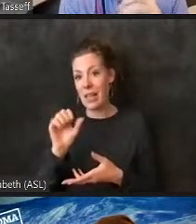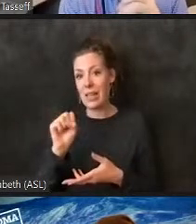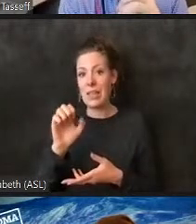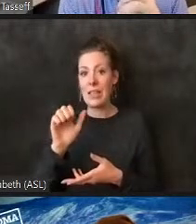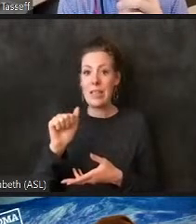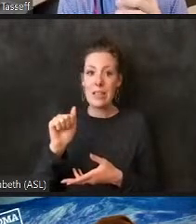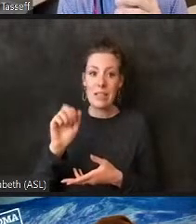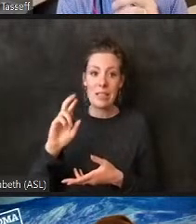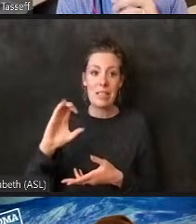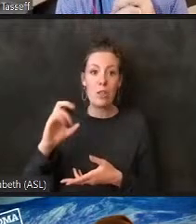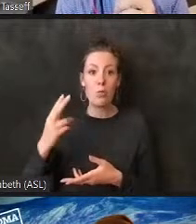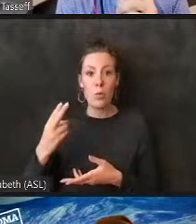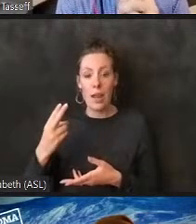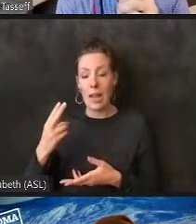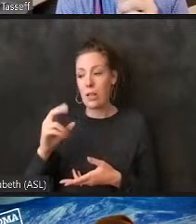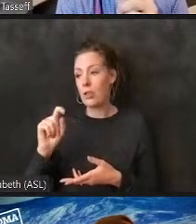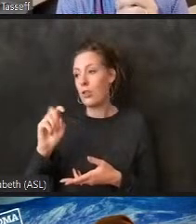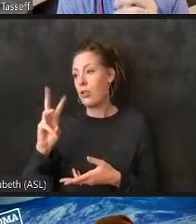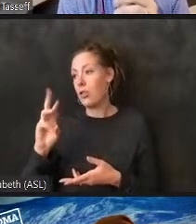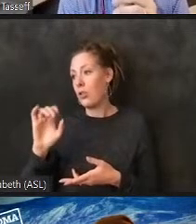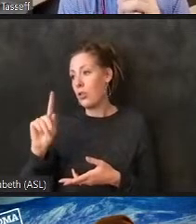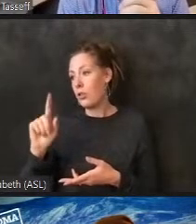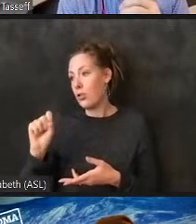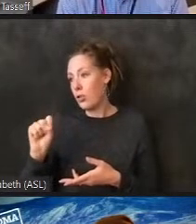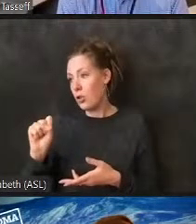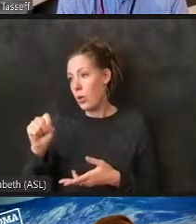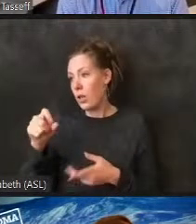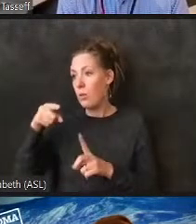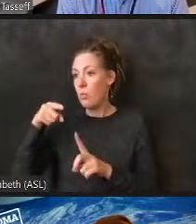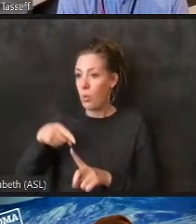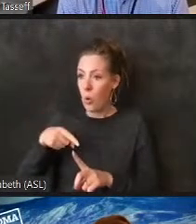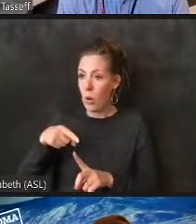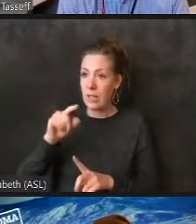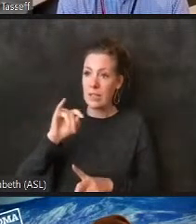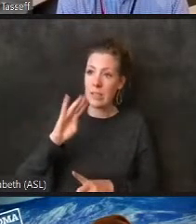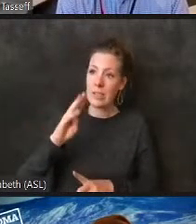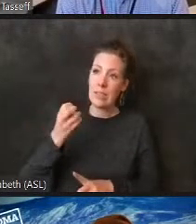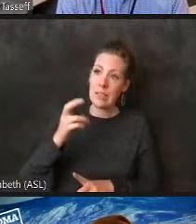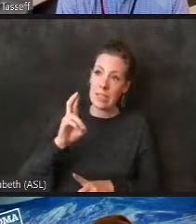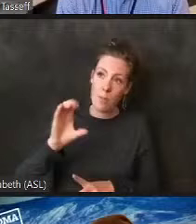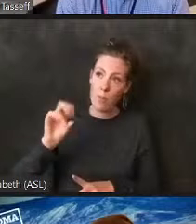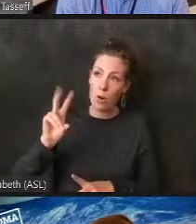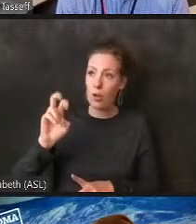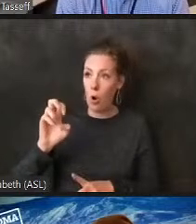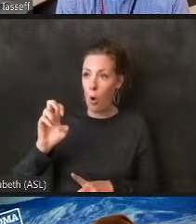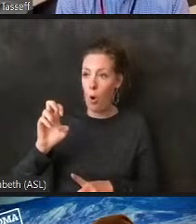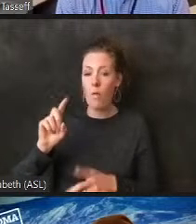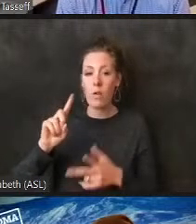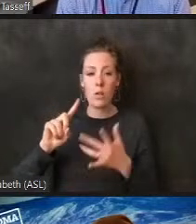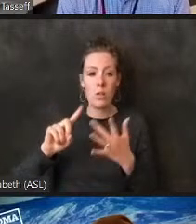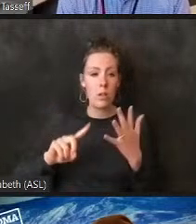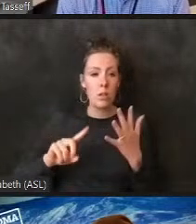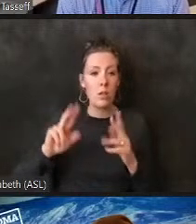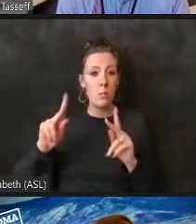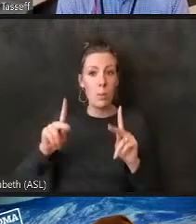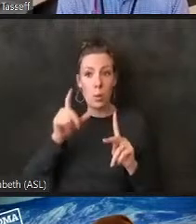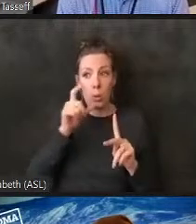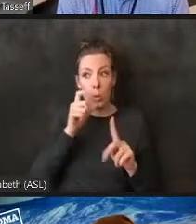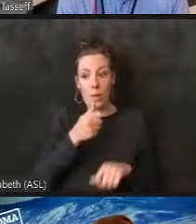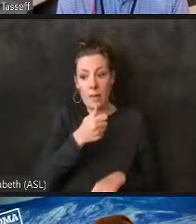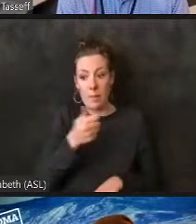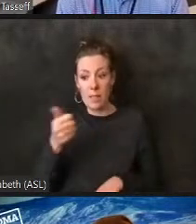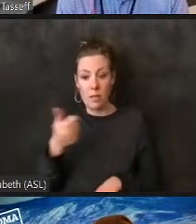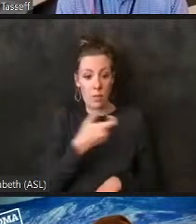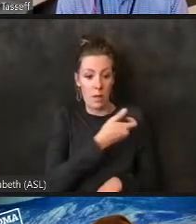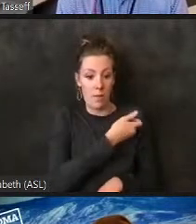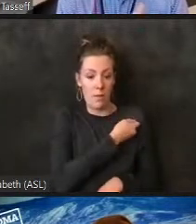lugares como en el Rancho, en Stewart's Point, Annapolis, a Timber Cove, que se...